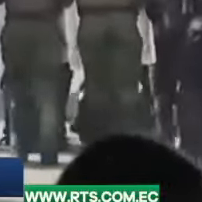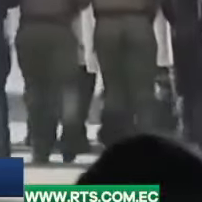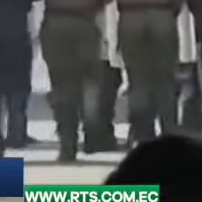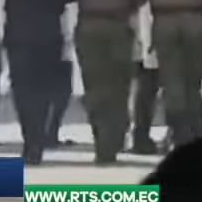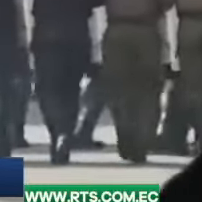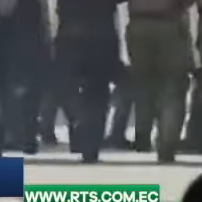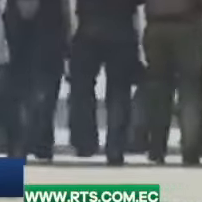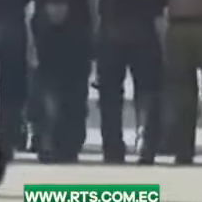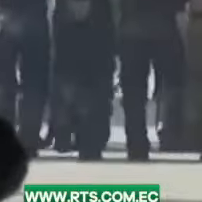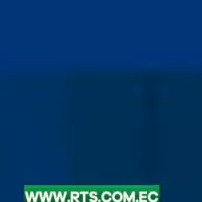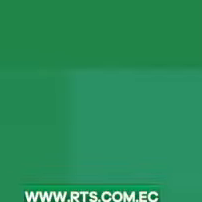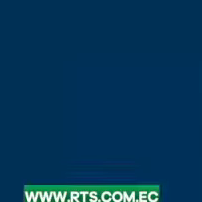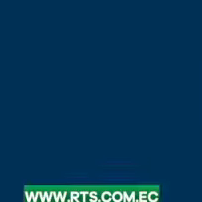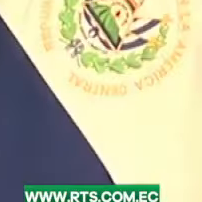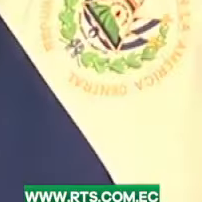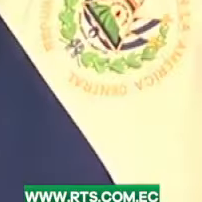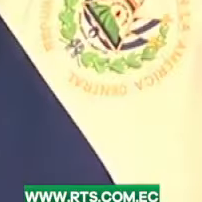fuerza.